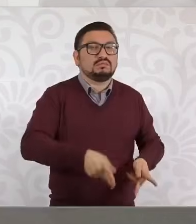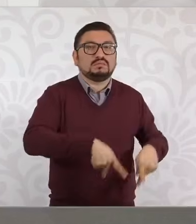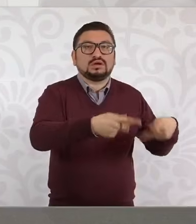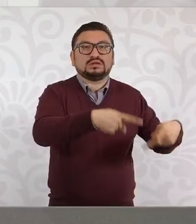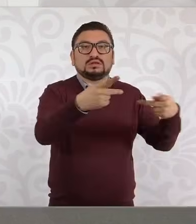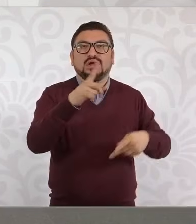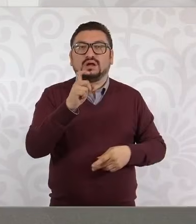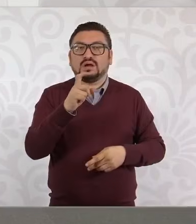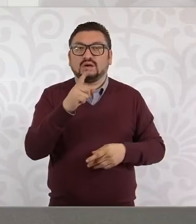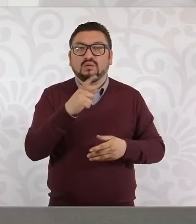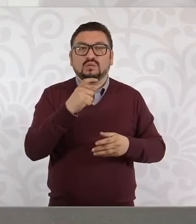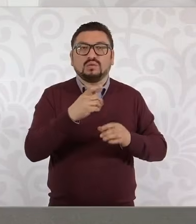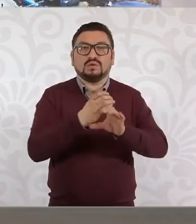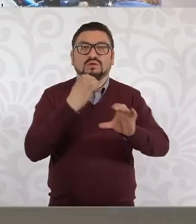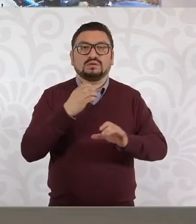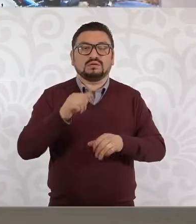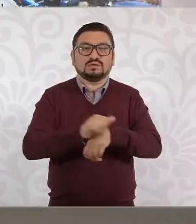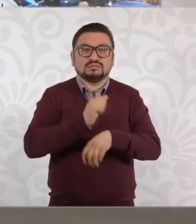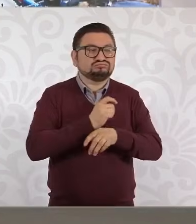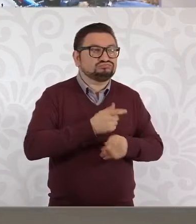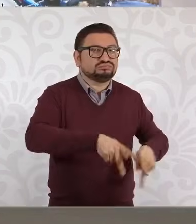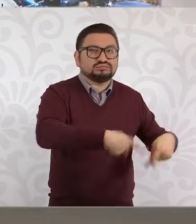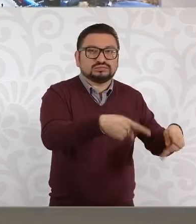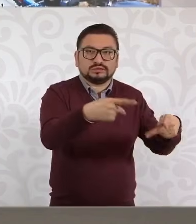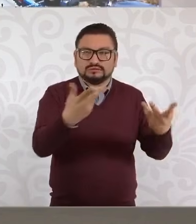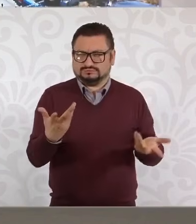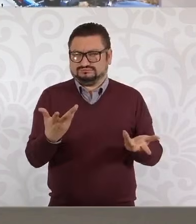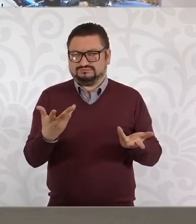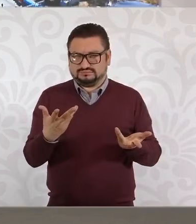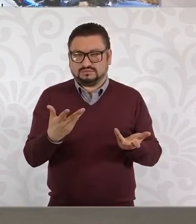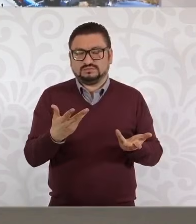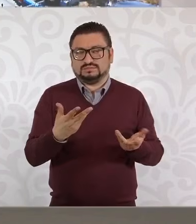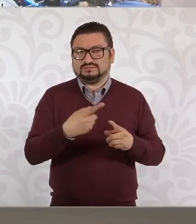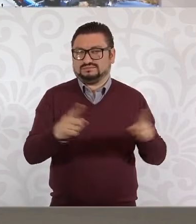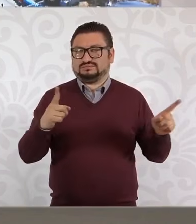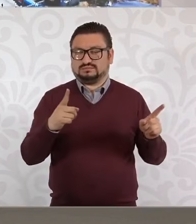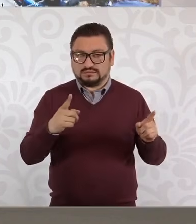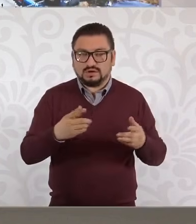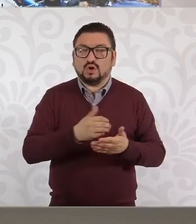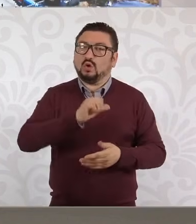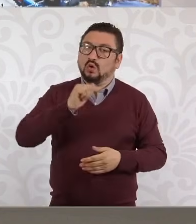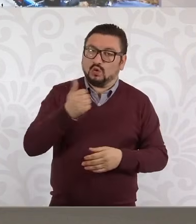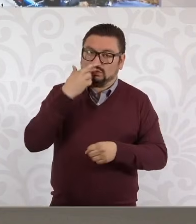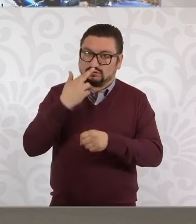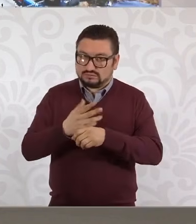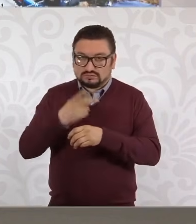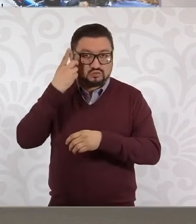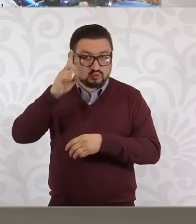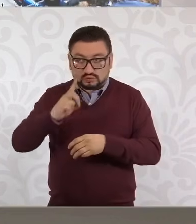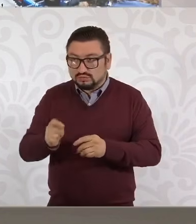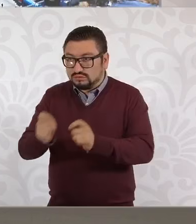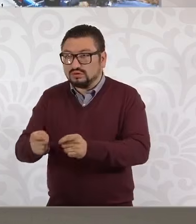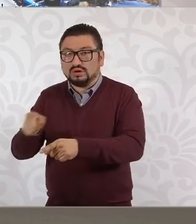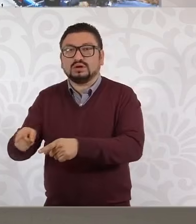se puede ver en esta imagen. Otro de los títulos que también revisamos que se está